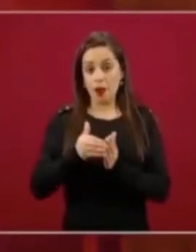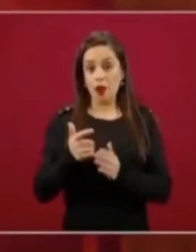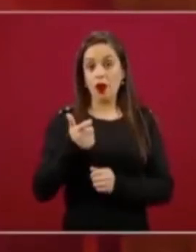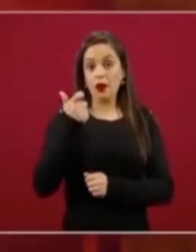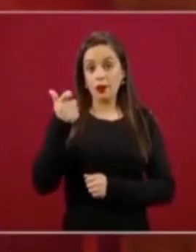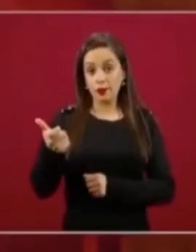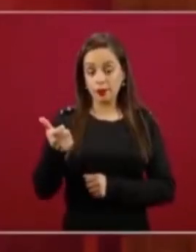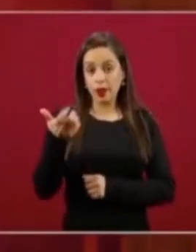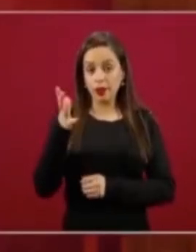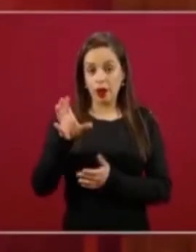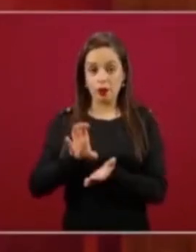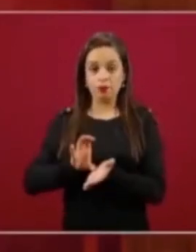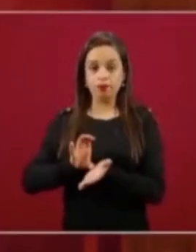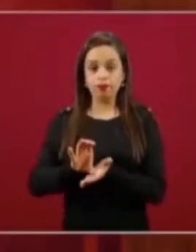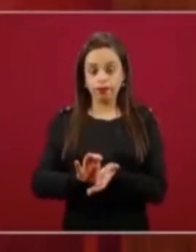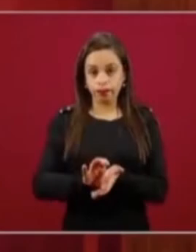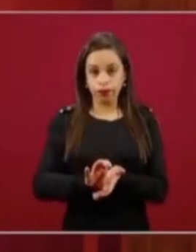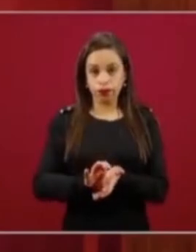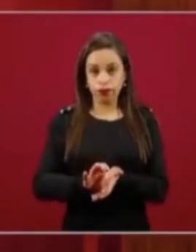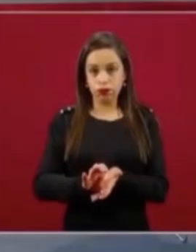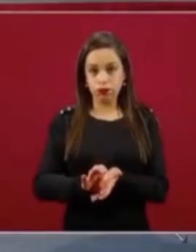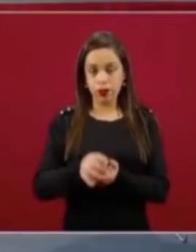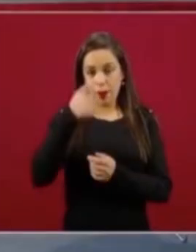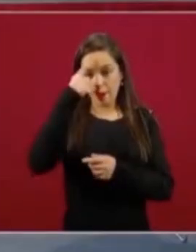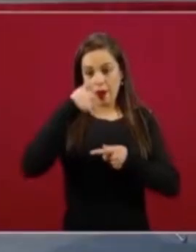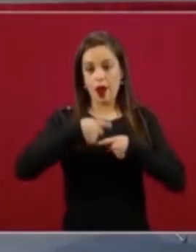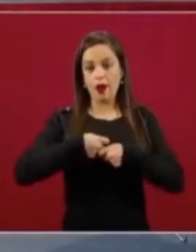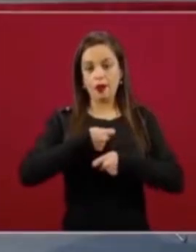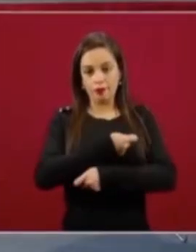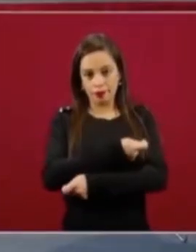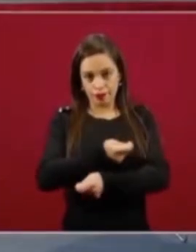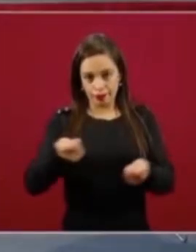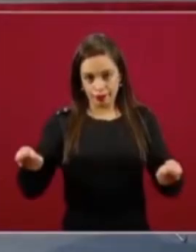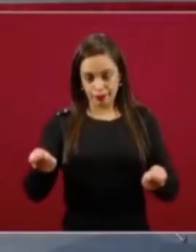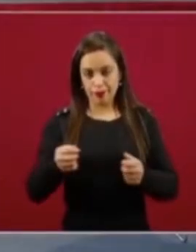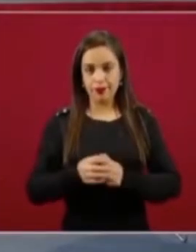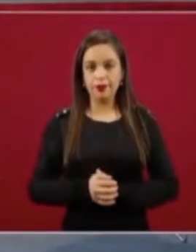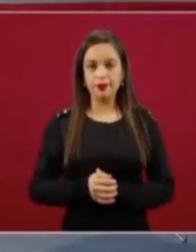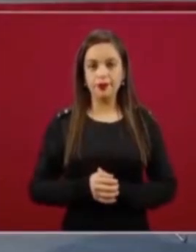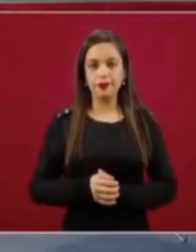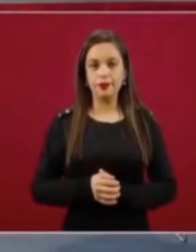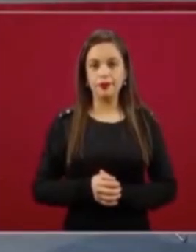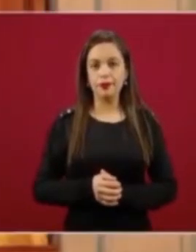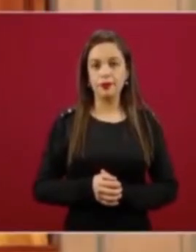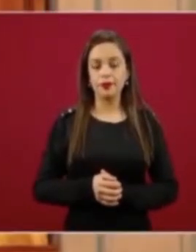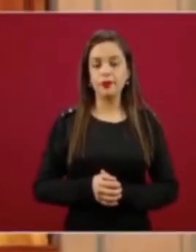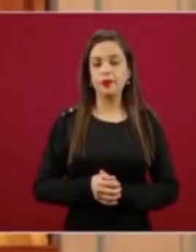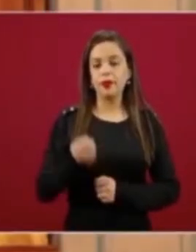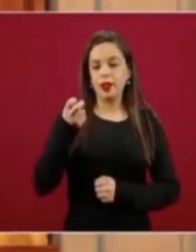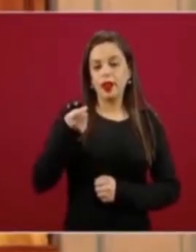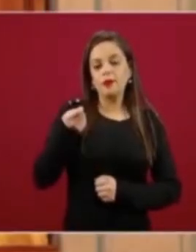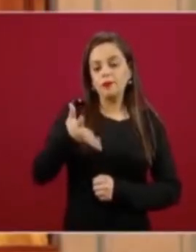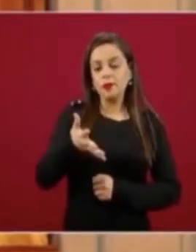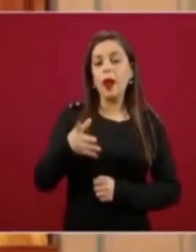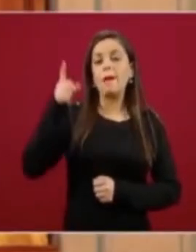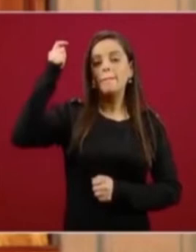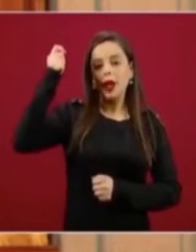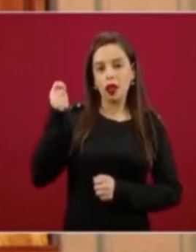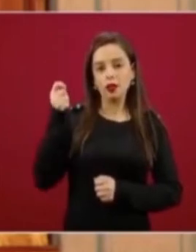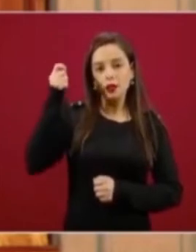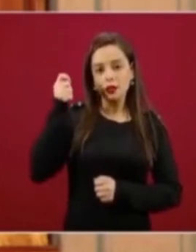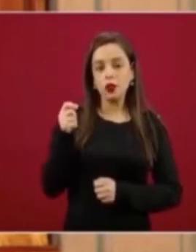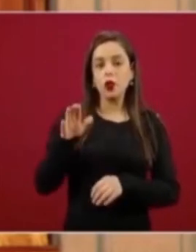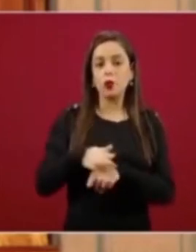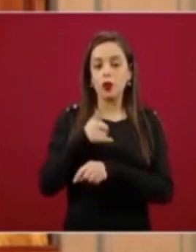distribución de estos recursos que se hizo en el operativo que le llamamos de pensiones, porque va al mismo tiempo adulto mayor